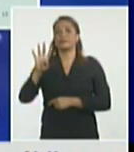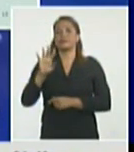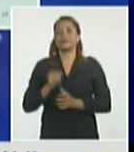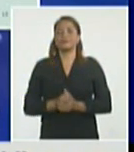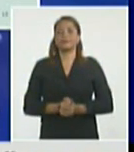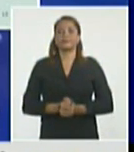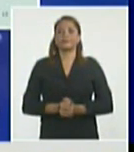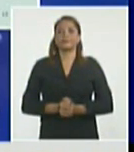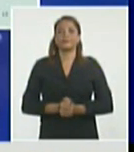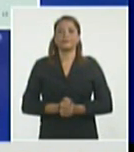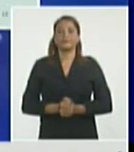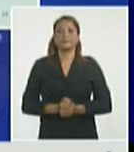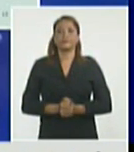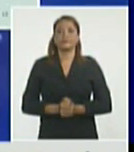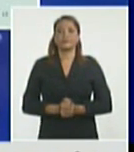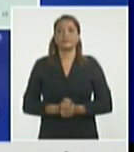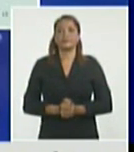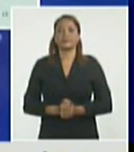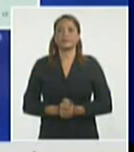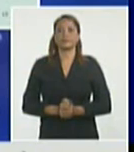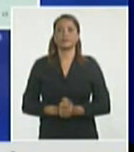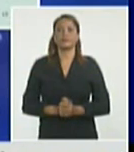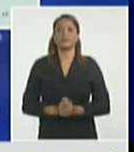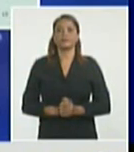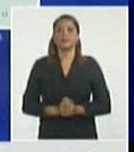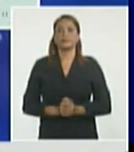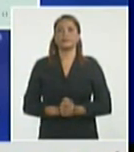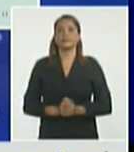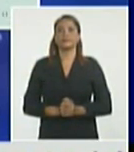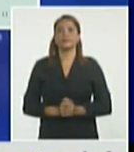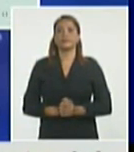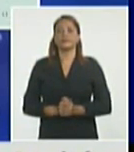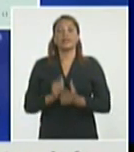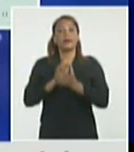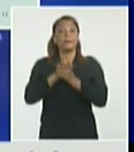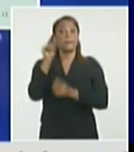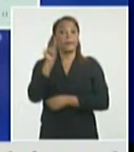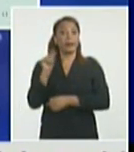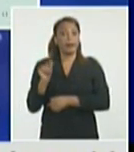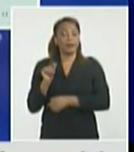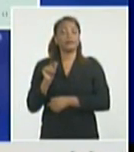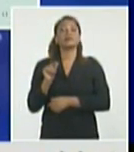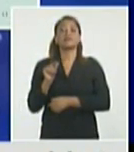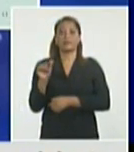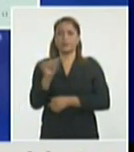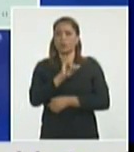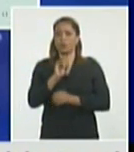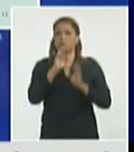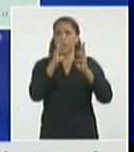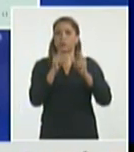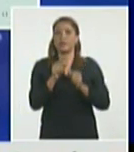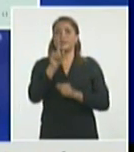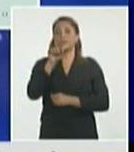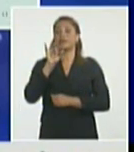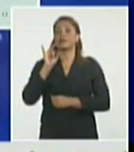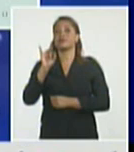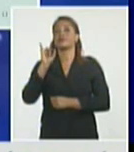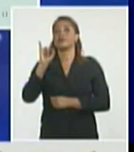diagnostican 14 casos ayer. Mayabeque también incrementa ayer, 162 casos